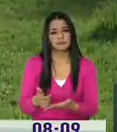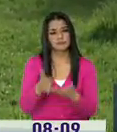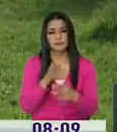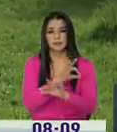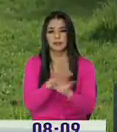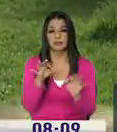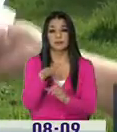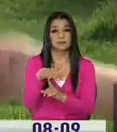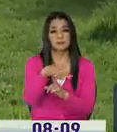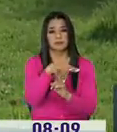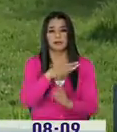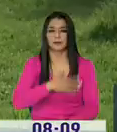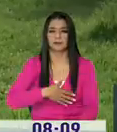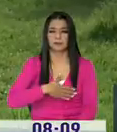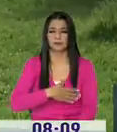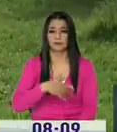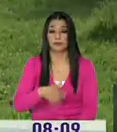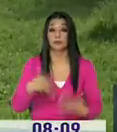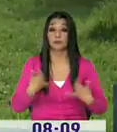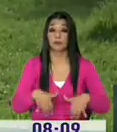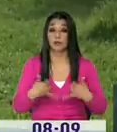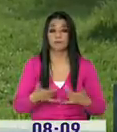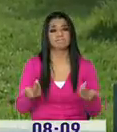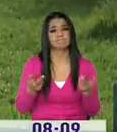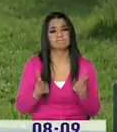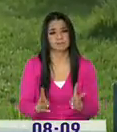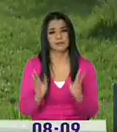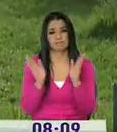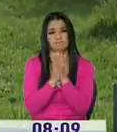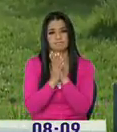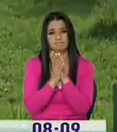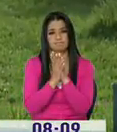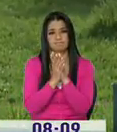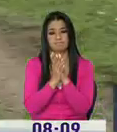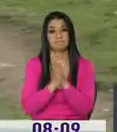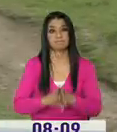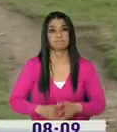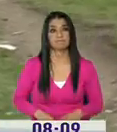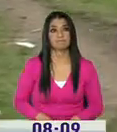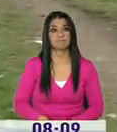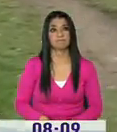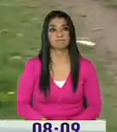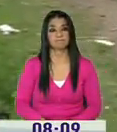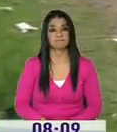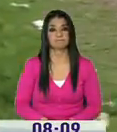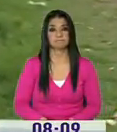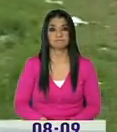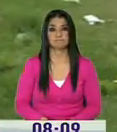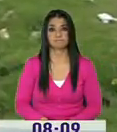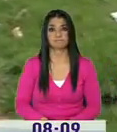del parque y los juegos. Para los infantiles, para los niños. En Quito informó Adriana Rojas.